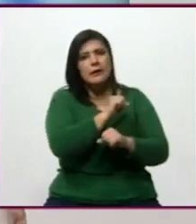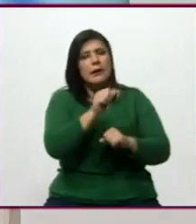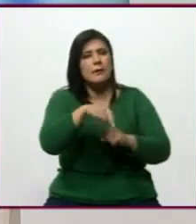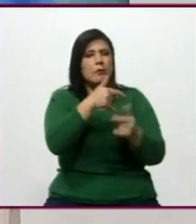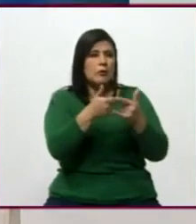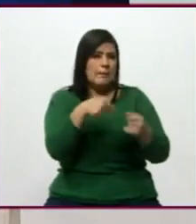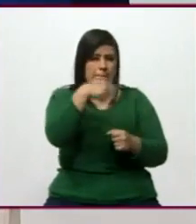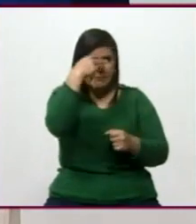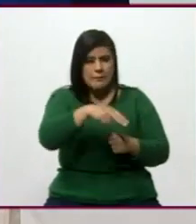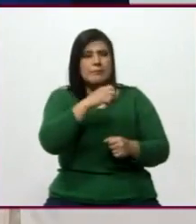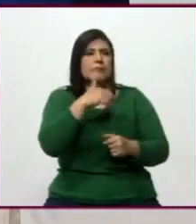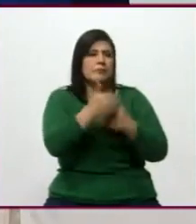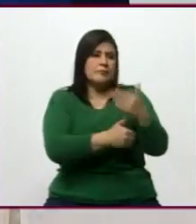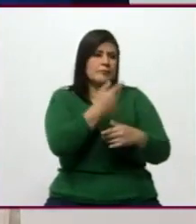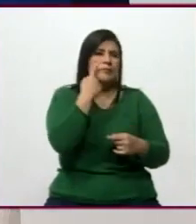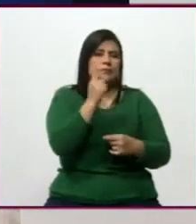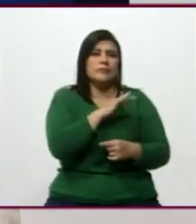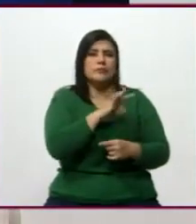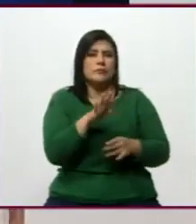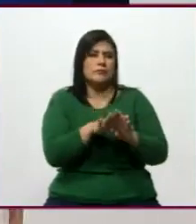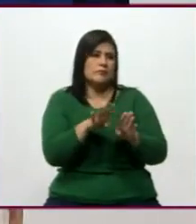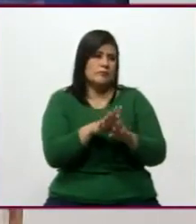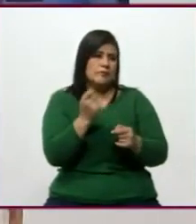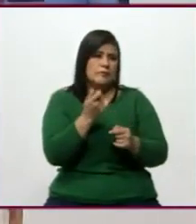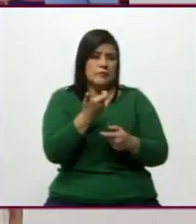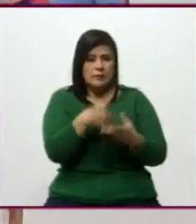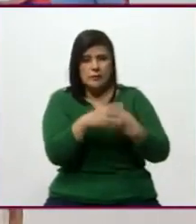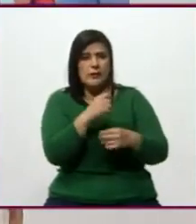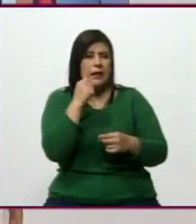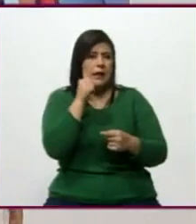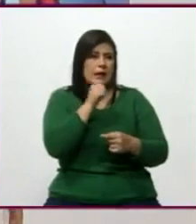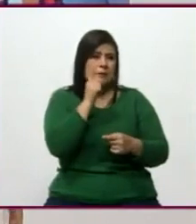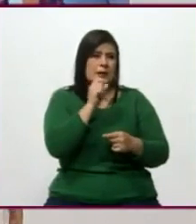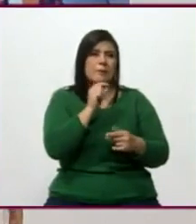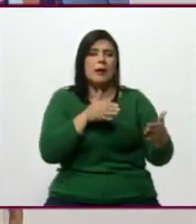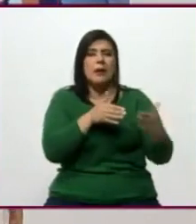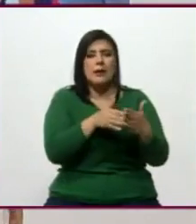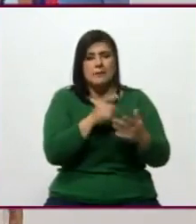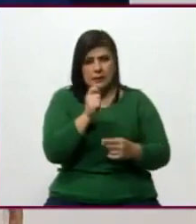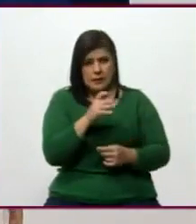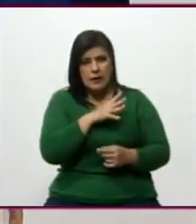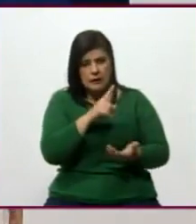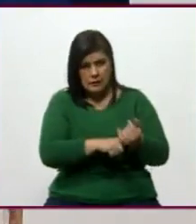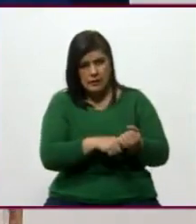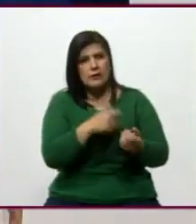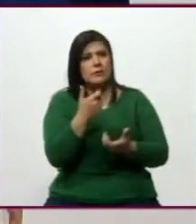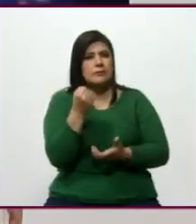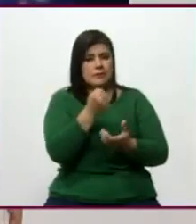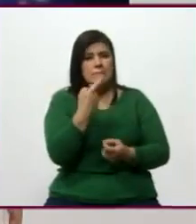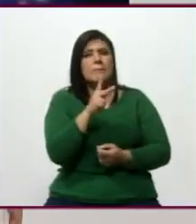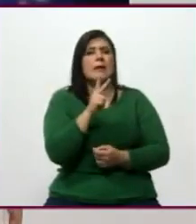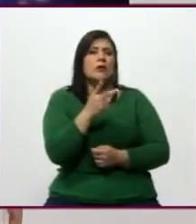pues con diferentes capacidades por los recursos que siempre han sido limitados pero que pues no